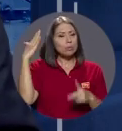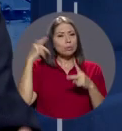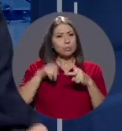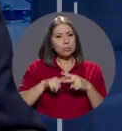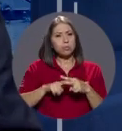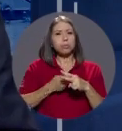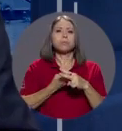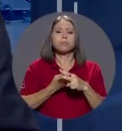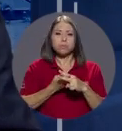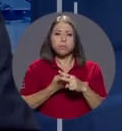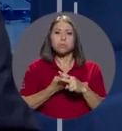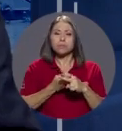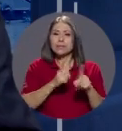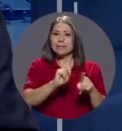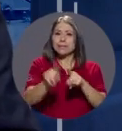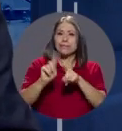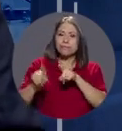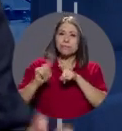cuando empiezan las